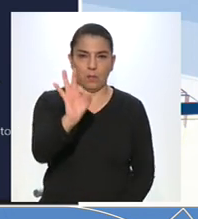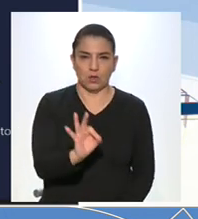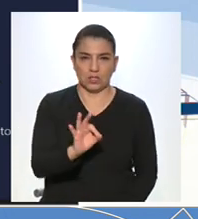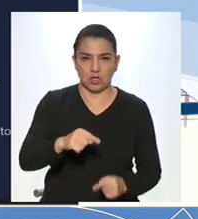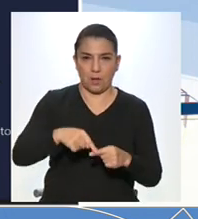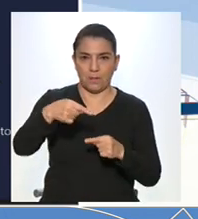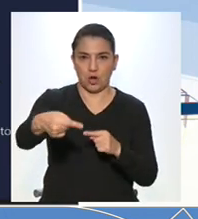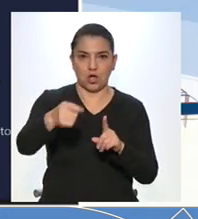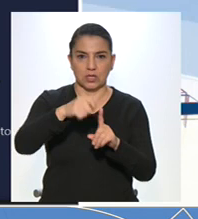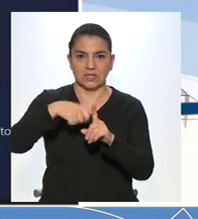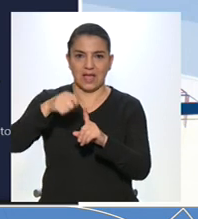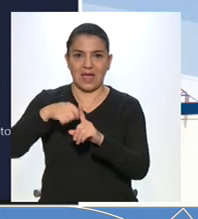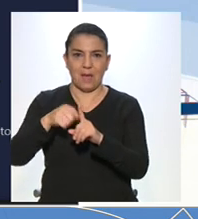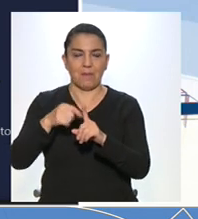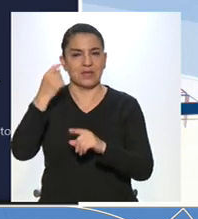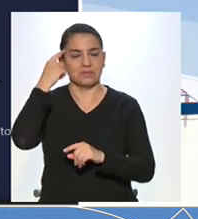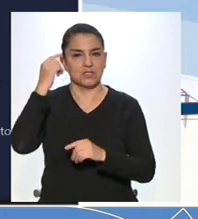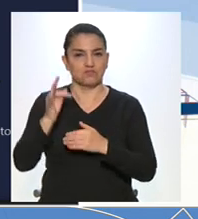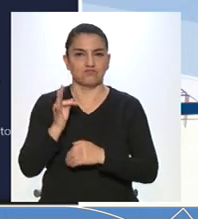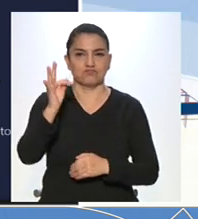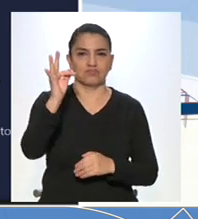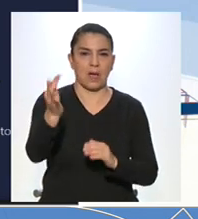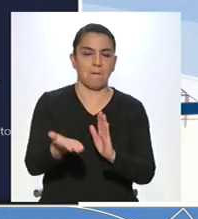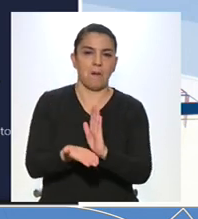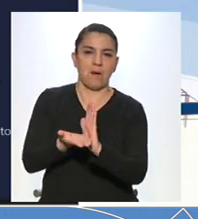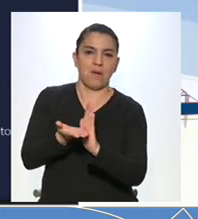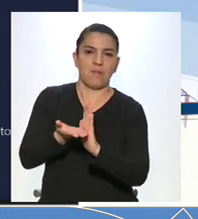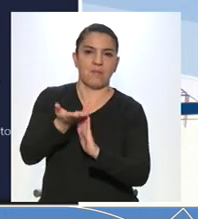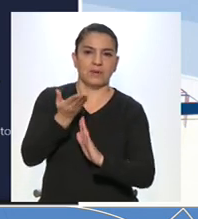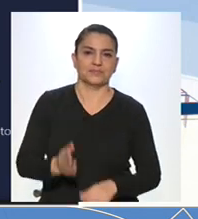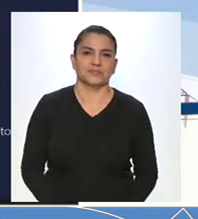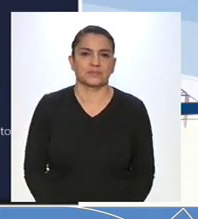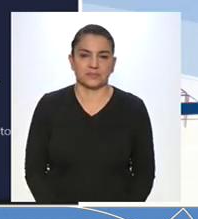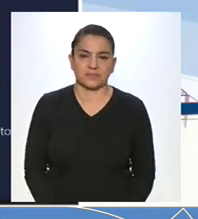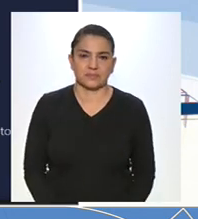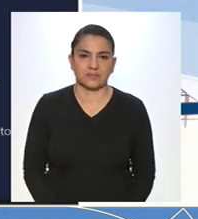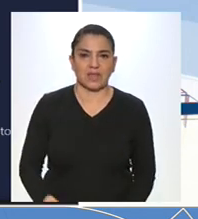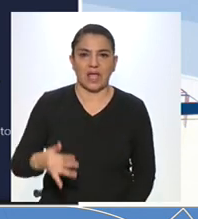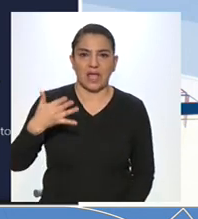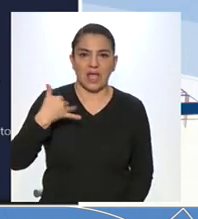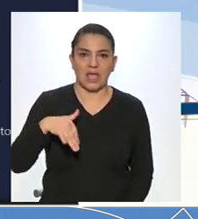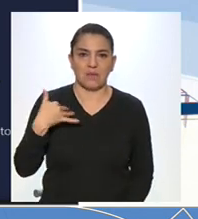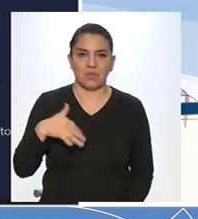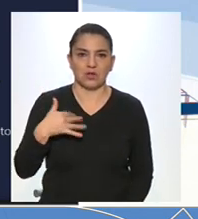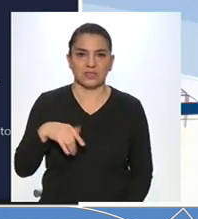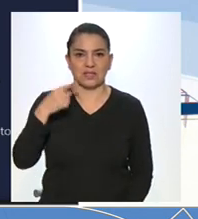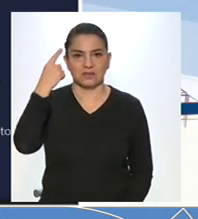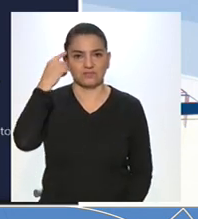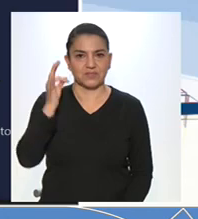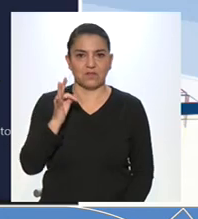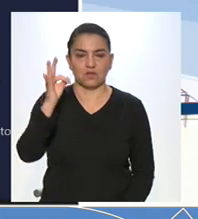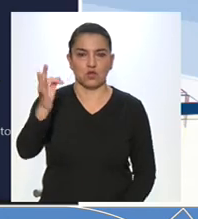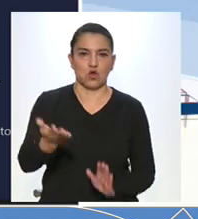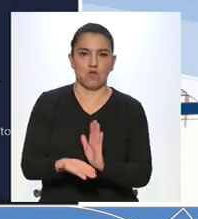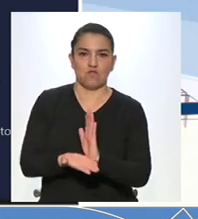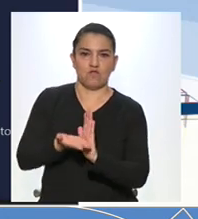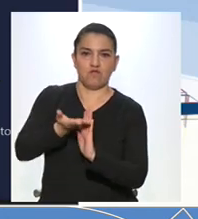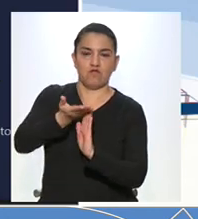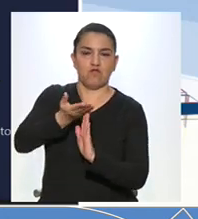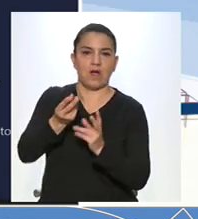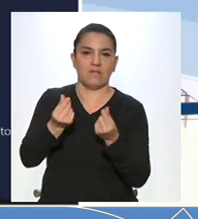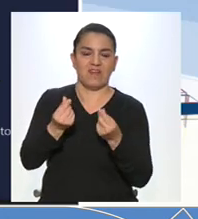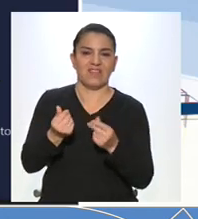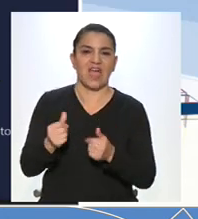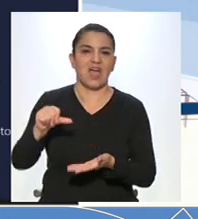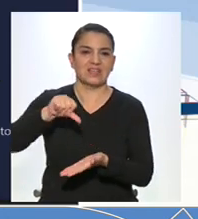próximos meses y las expectativas a plazos mayores se han ido elevando. La importancia de mantener las expectativas de inflación ancladas a la meta del Banco